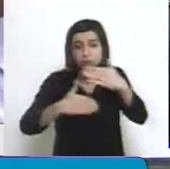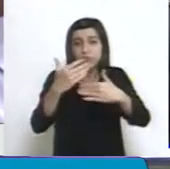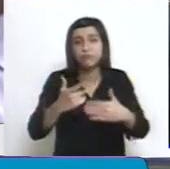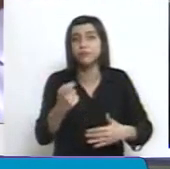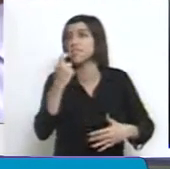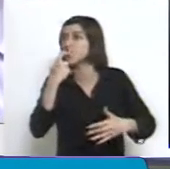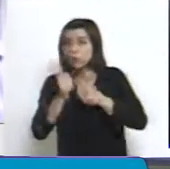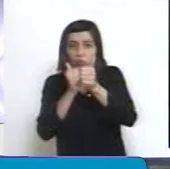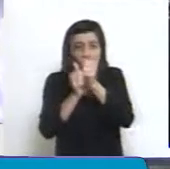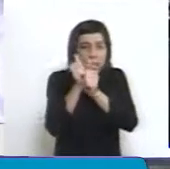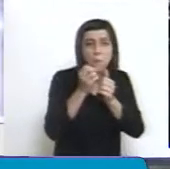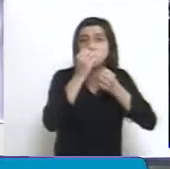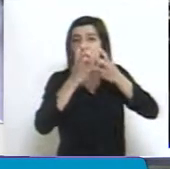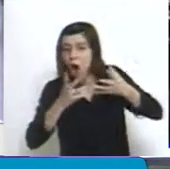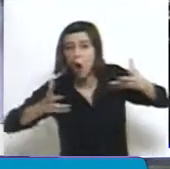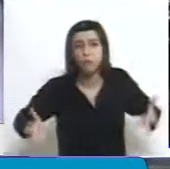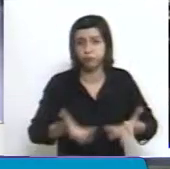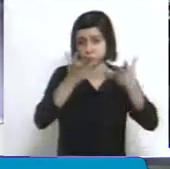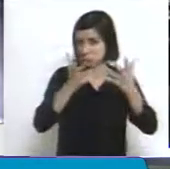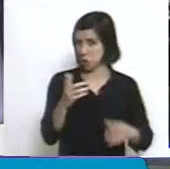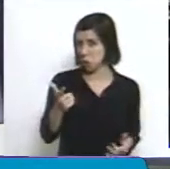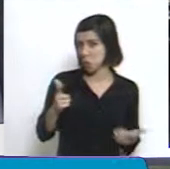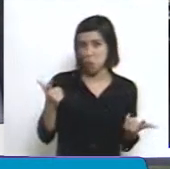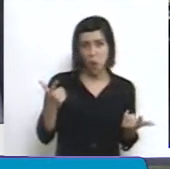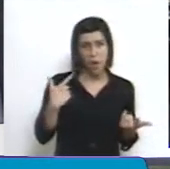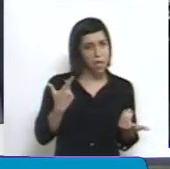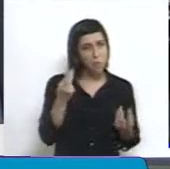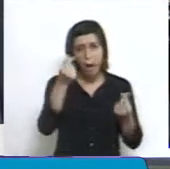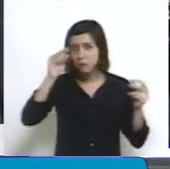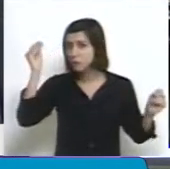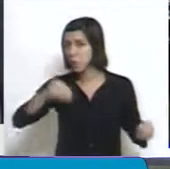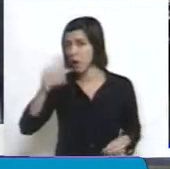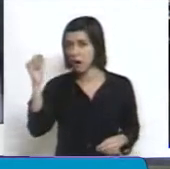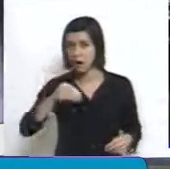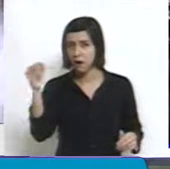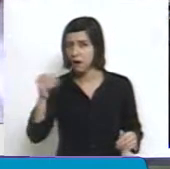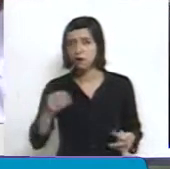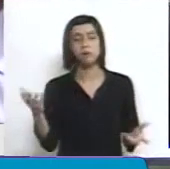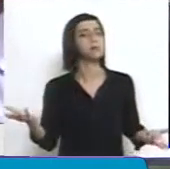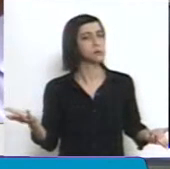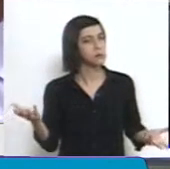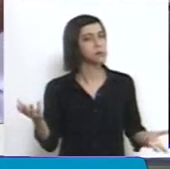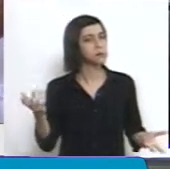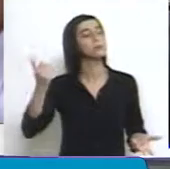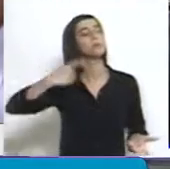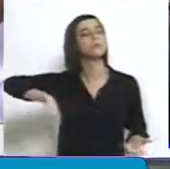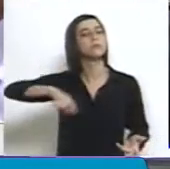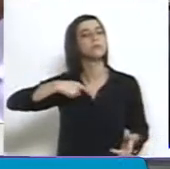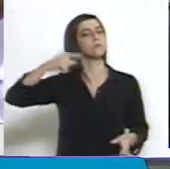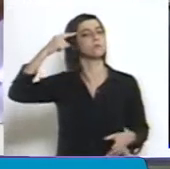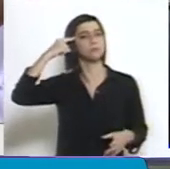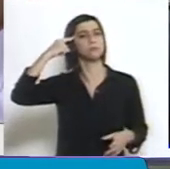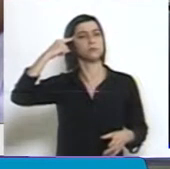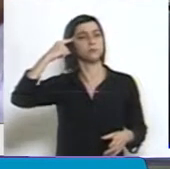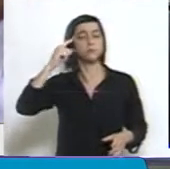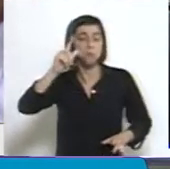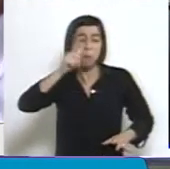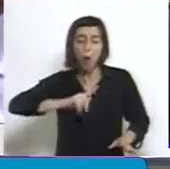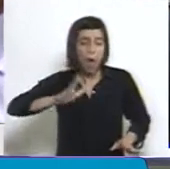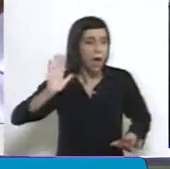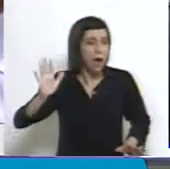Argentina. Por eso, señora presidenta, para terminar quiero decir que nos parece que nos